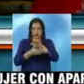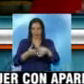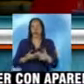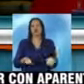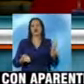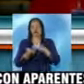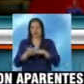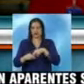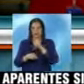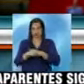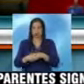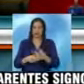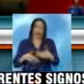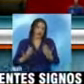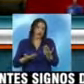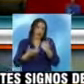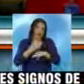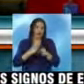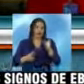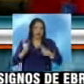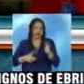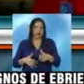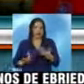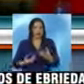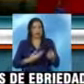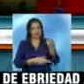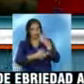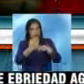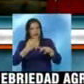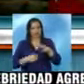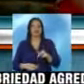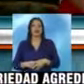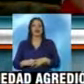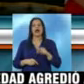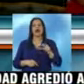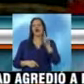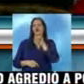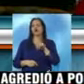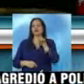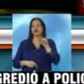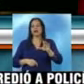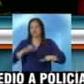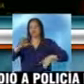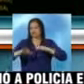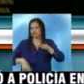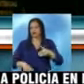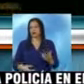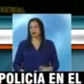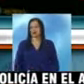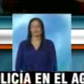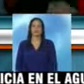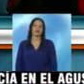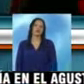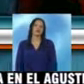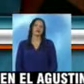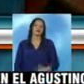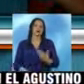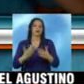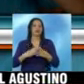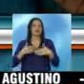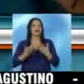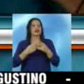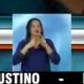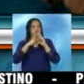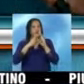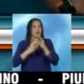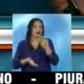la normalidad y que sean también los bañistas quienes puedan regresar a la playa del silencio? Sí, seguramente también Mari nos puede contestar si